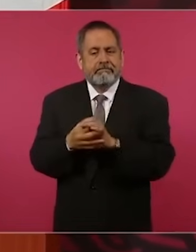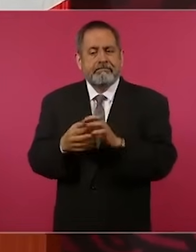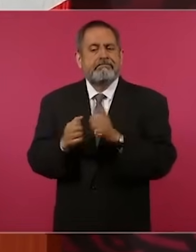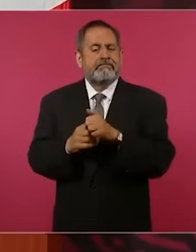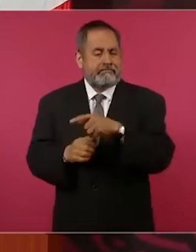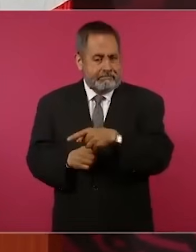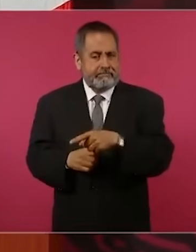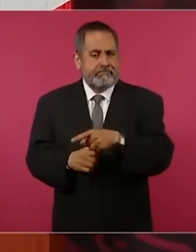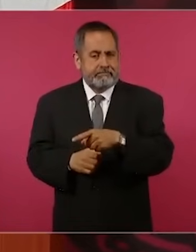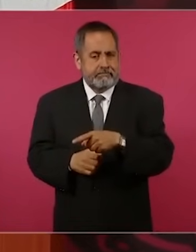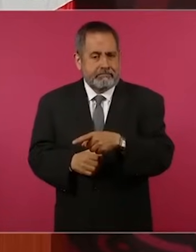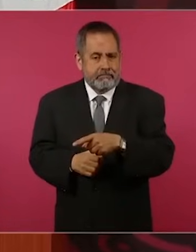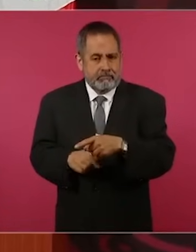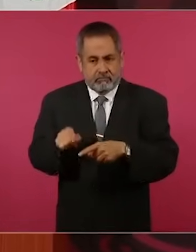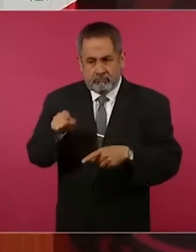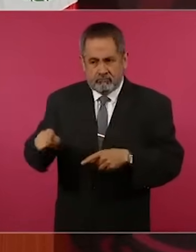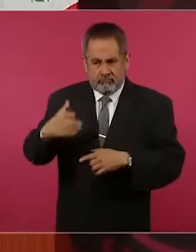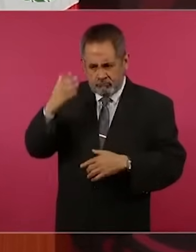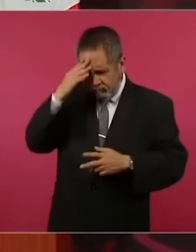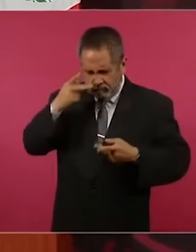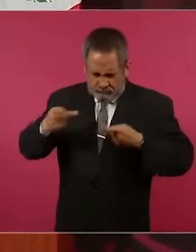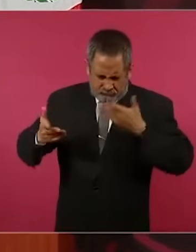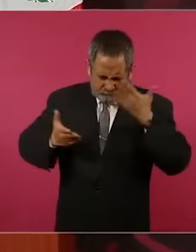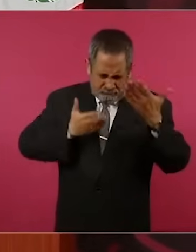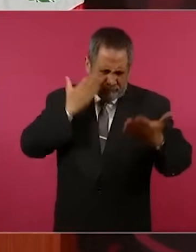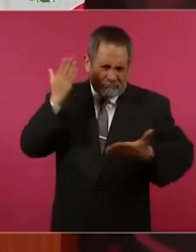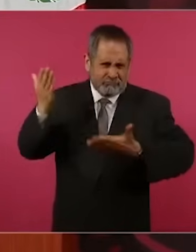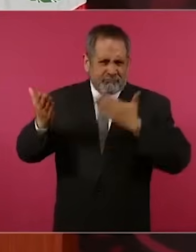¿Sí? Su preparación